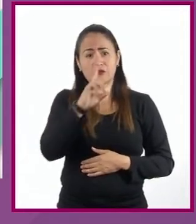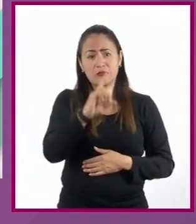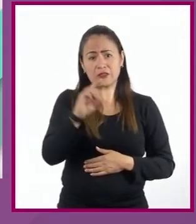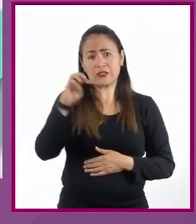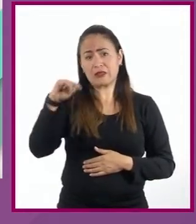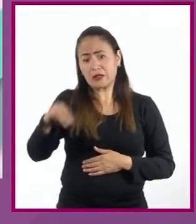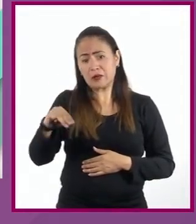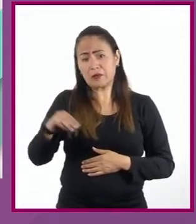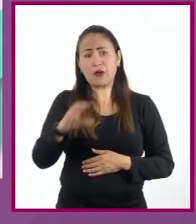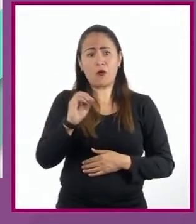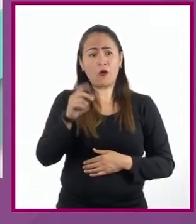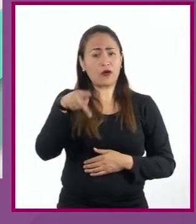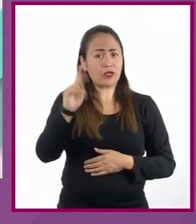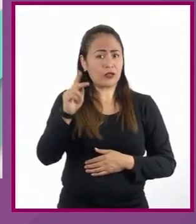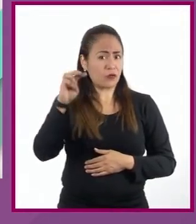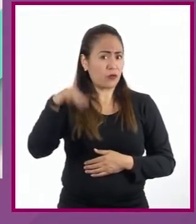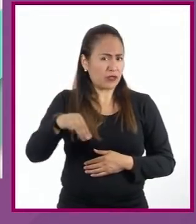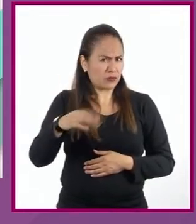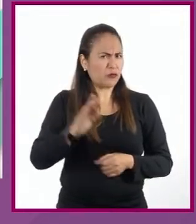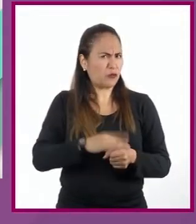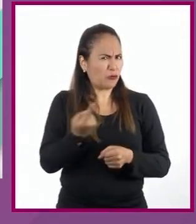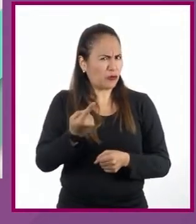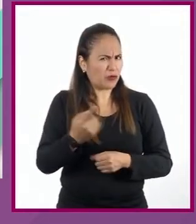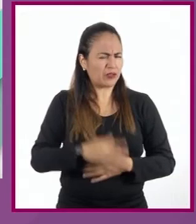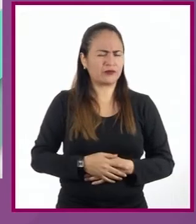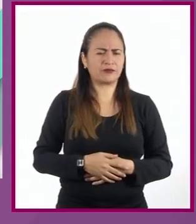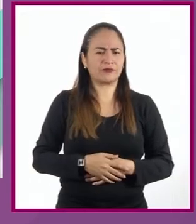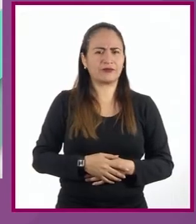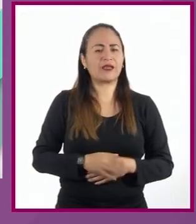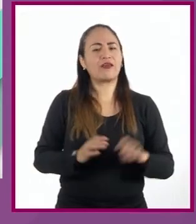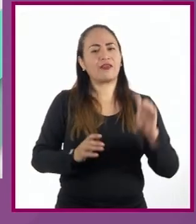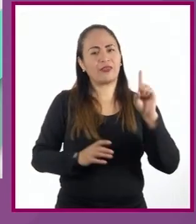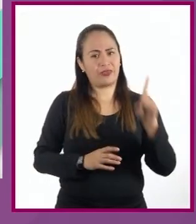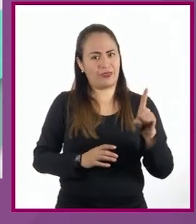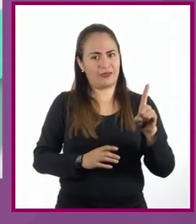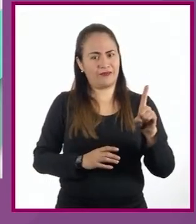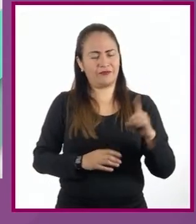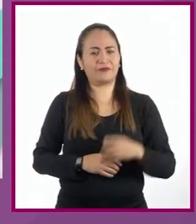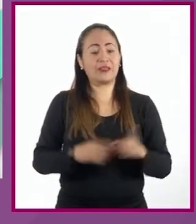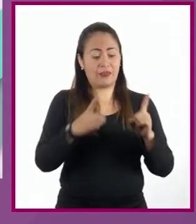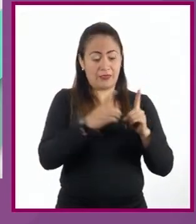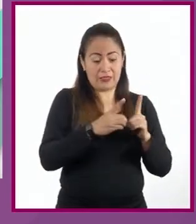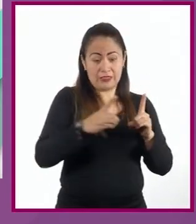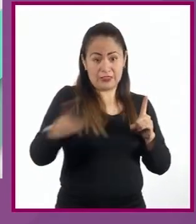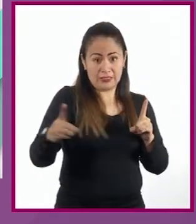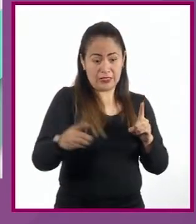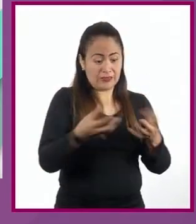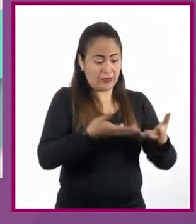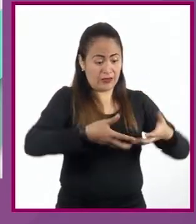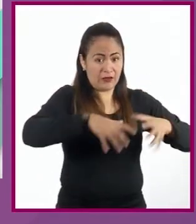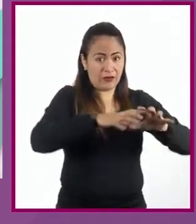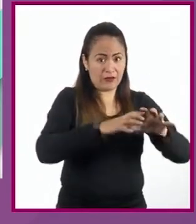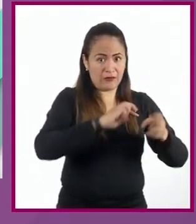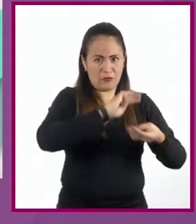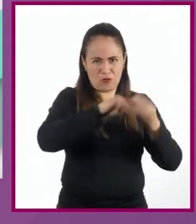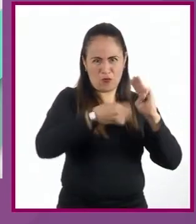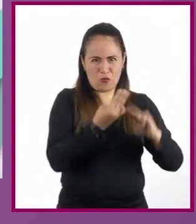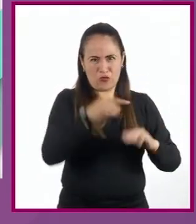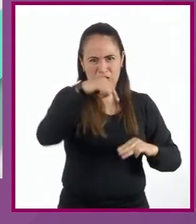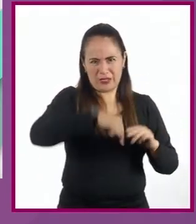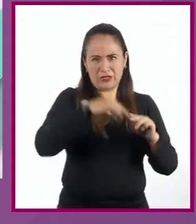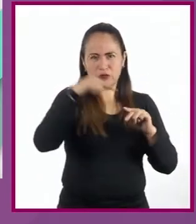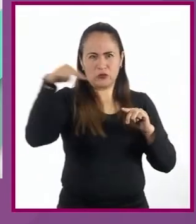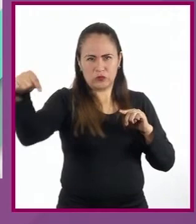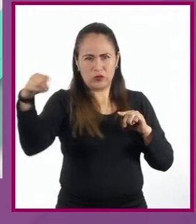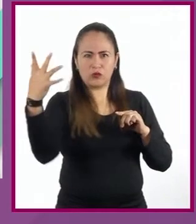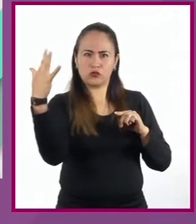decímetros o en kilómetros? ¿Por qué? Inciso D. La distancia de nuestro planeta al Sol. ¿Será